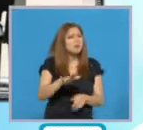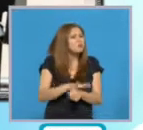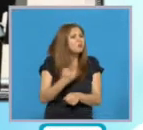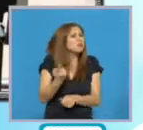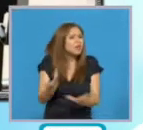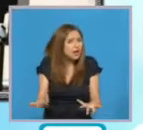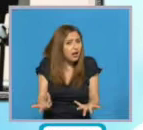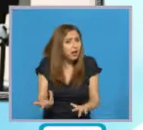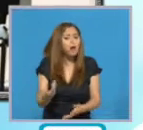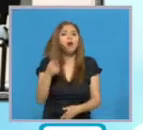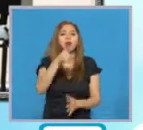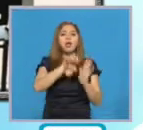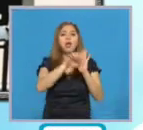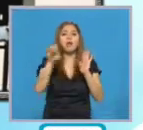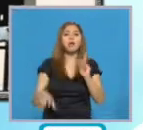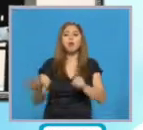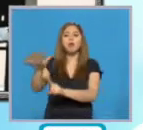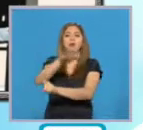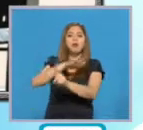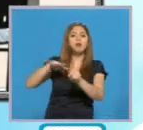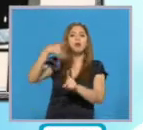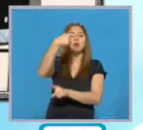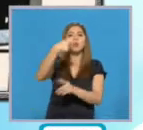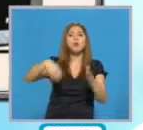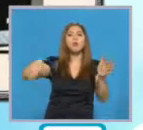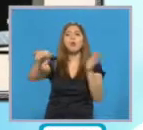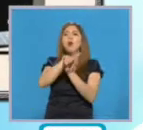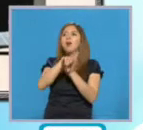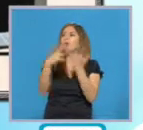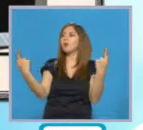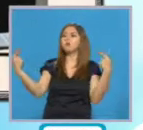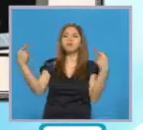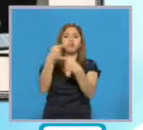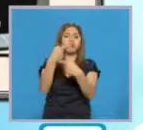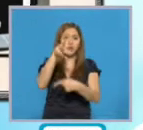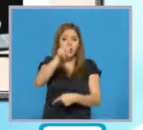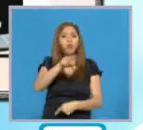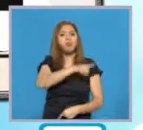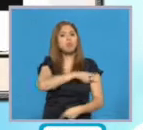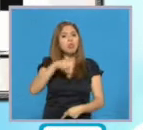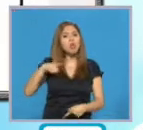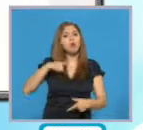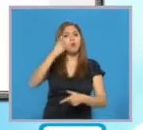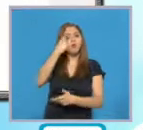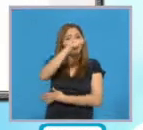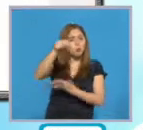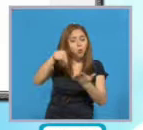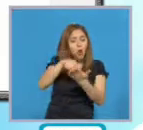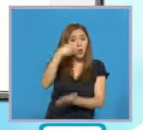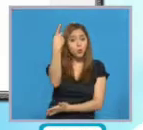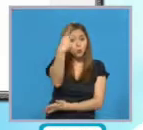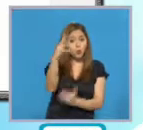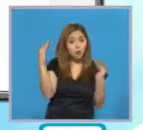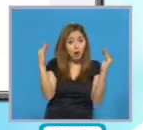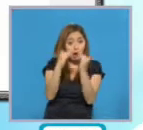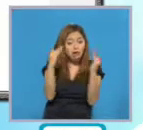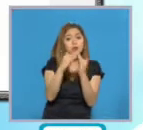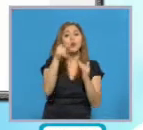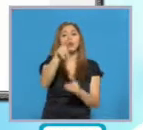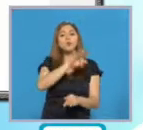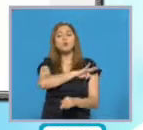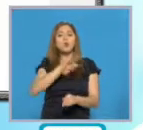Porque se vicia el ambiente. Necesitas poner un espacio específico en tu casa donde pongas